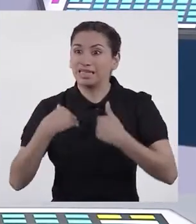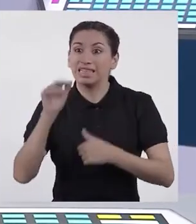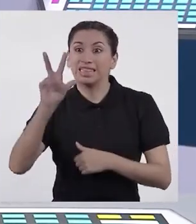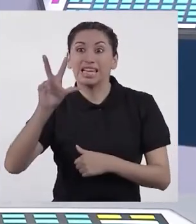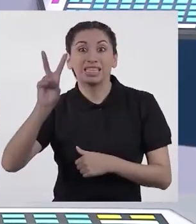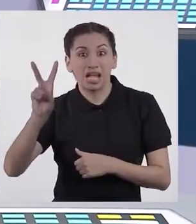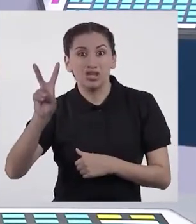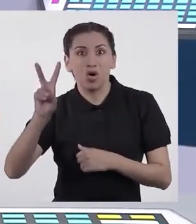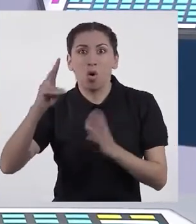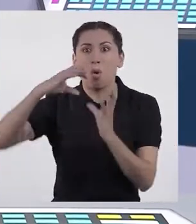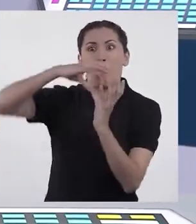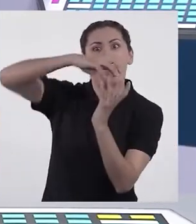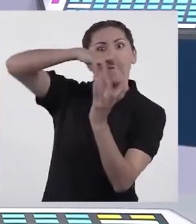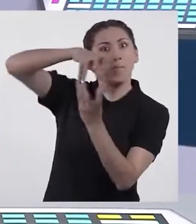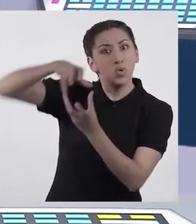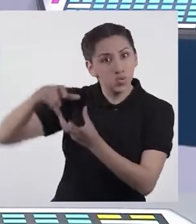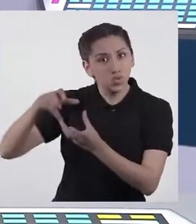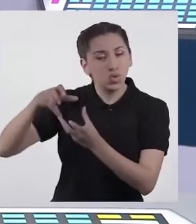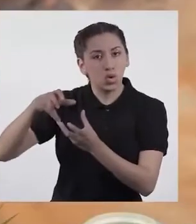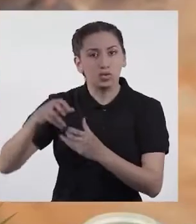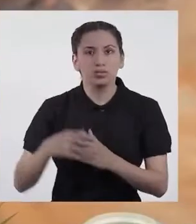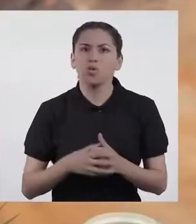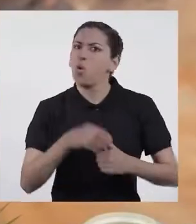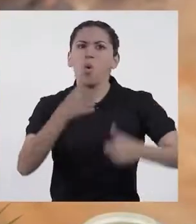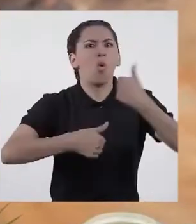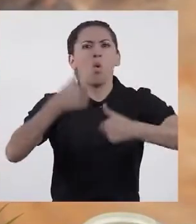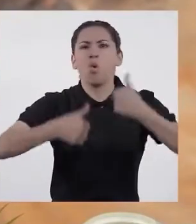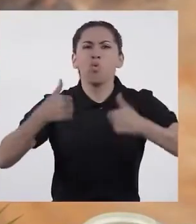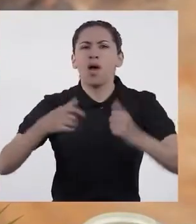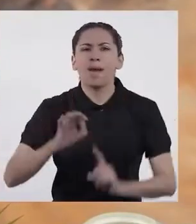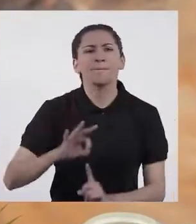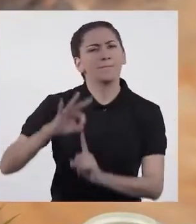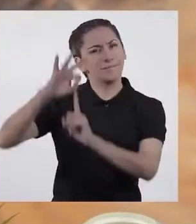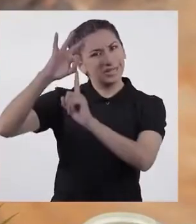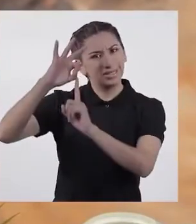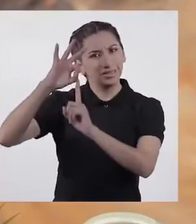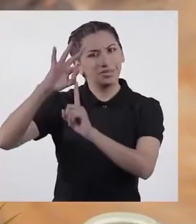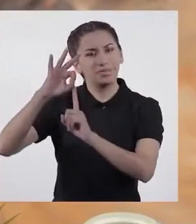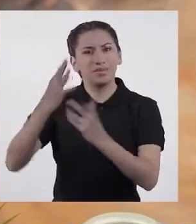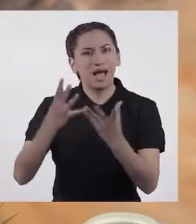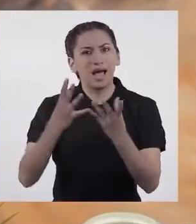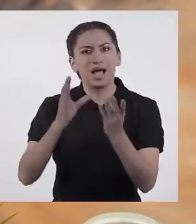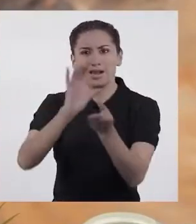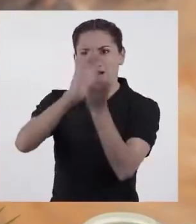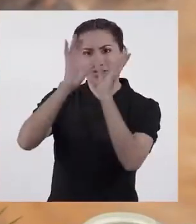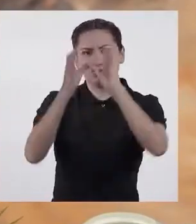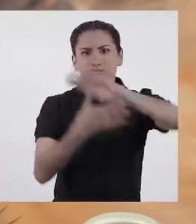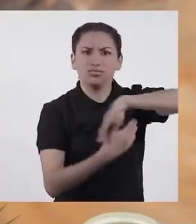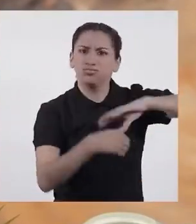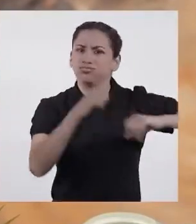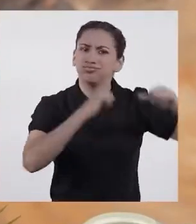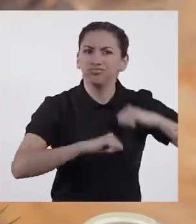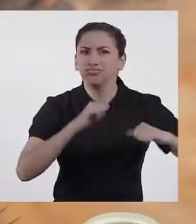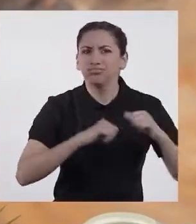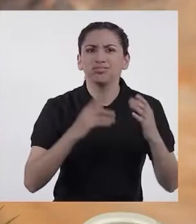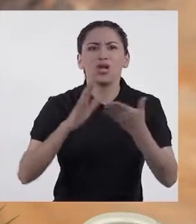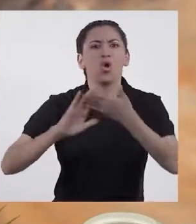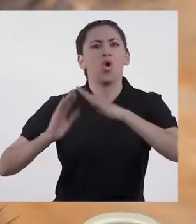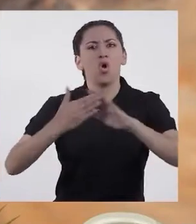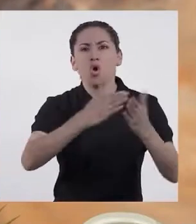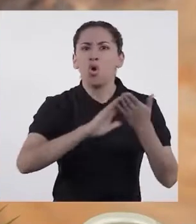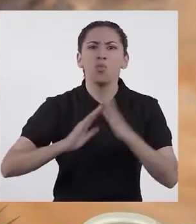que existen en el mundo. ¿Cuáles serían los principales efectos del cambio climático en